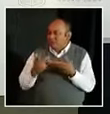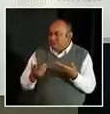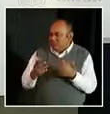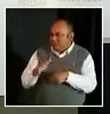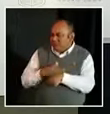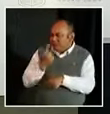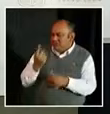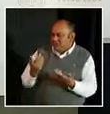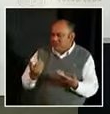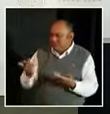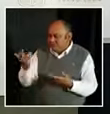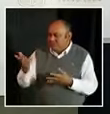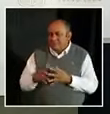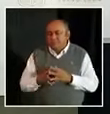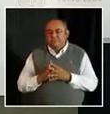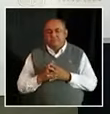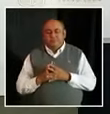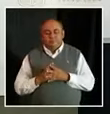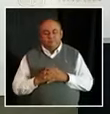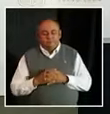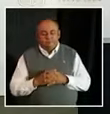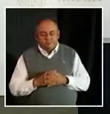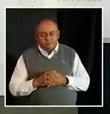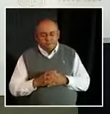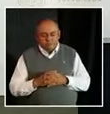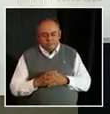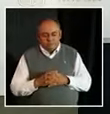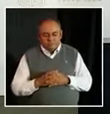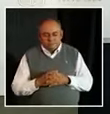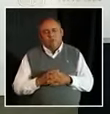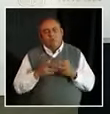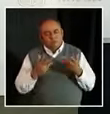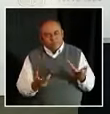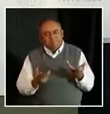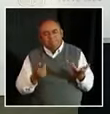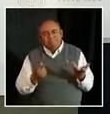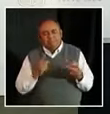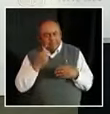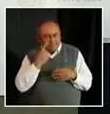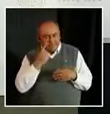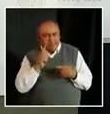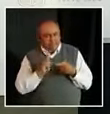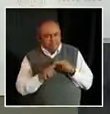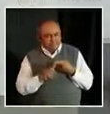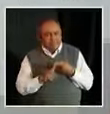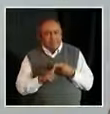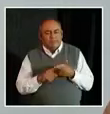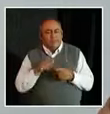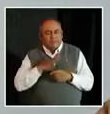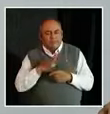casos? Sí. Primero, nuestras tarifas tienen 2